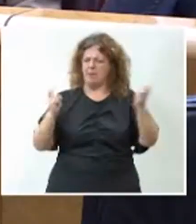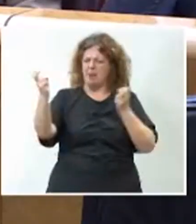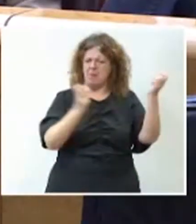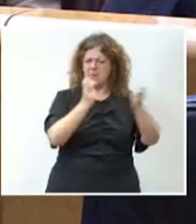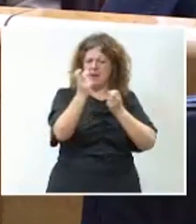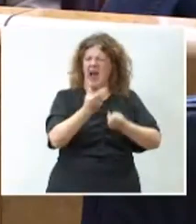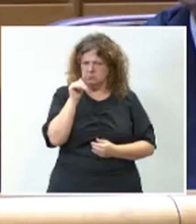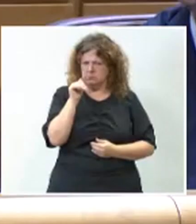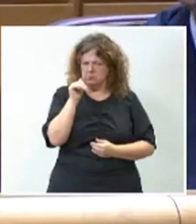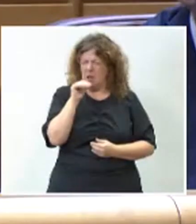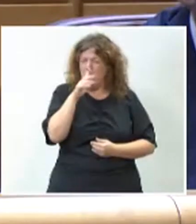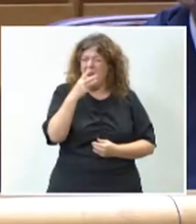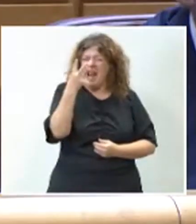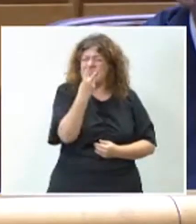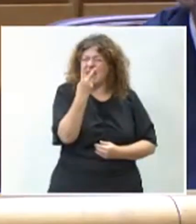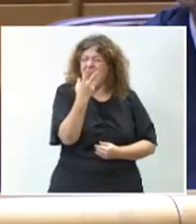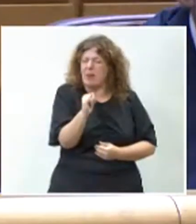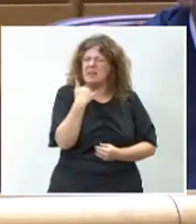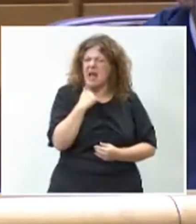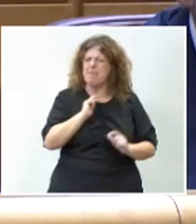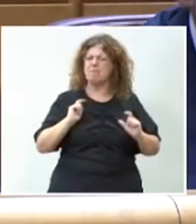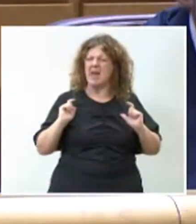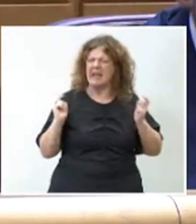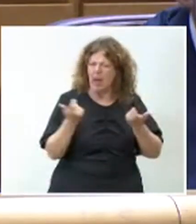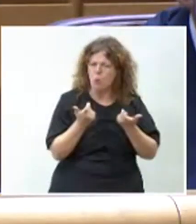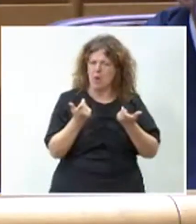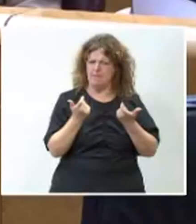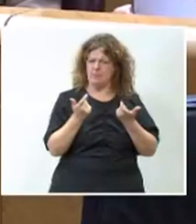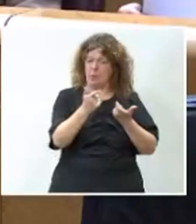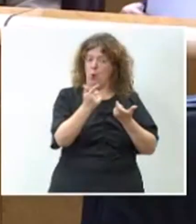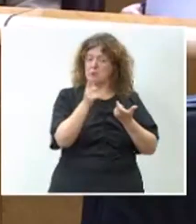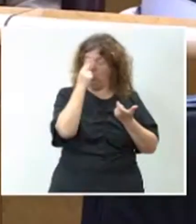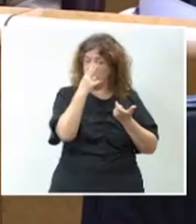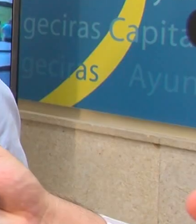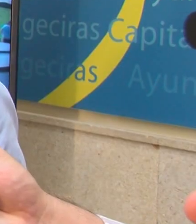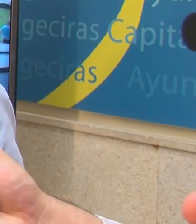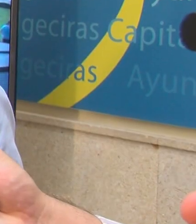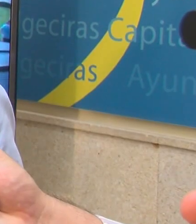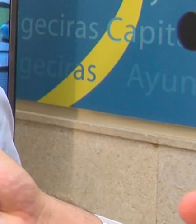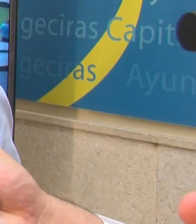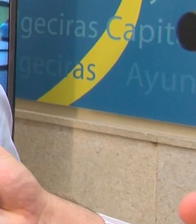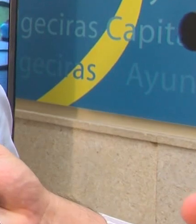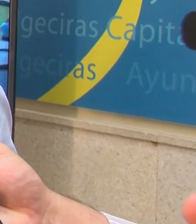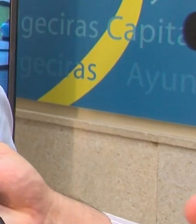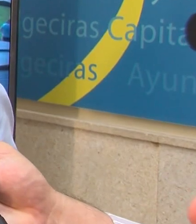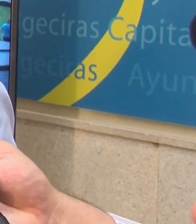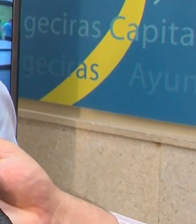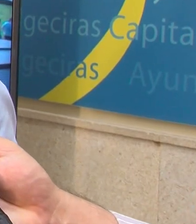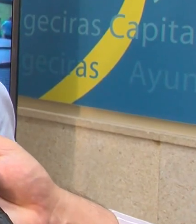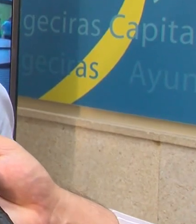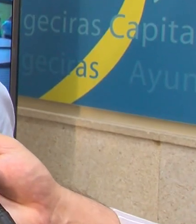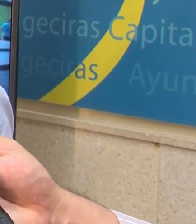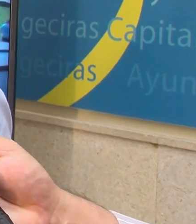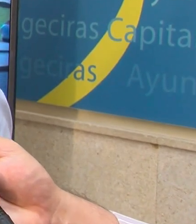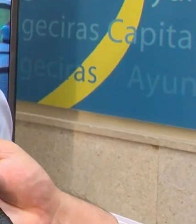explicaciones además reclama el cumplimiento del plan especial del campo de agal deseo y espero y quiero